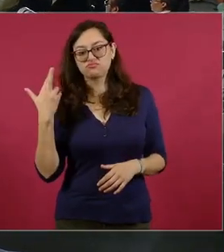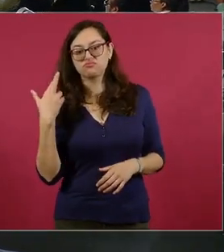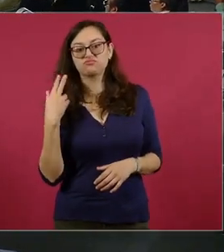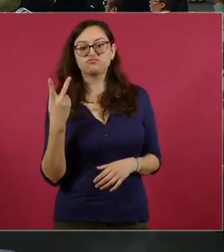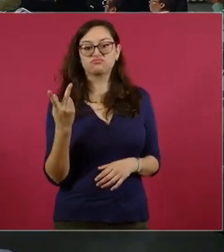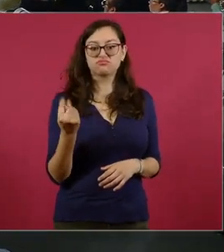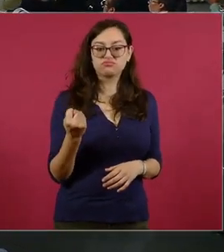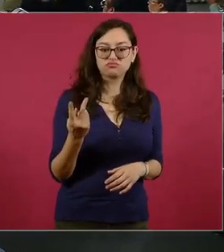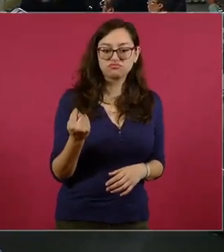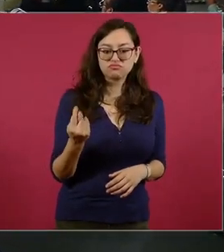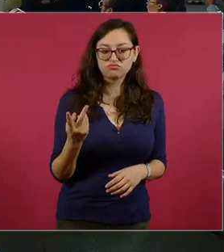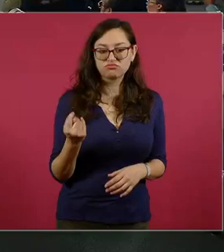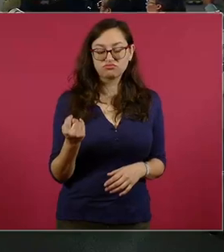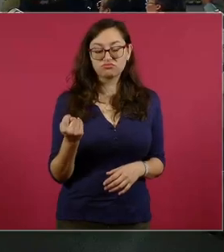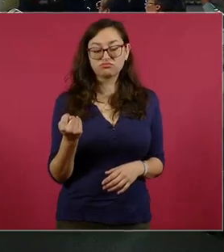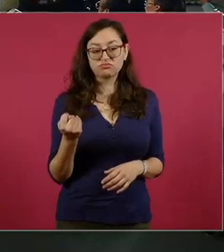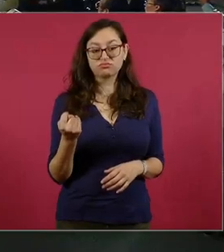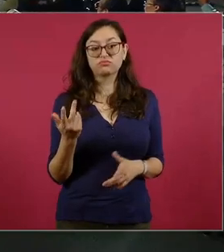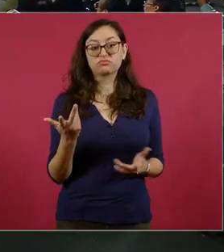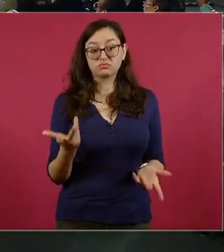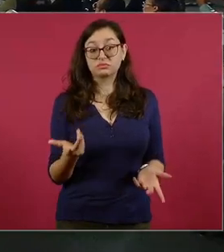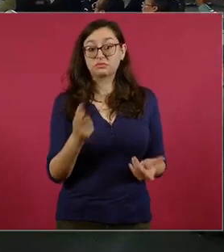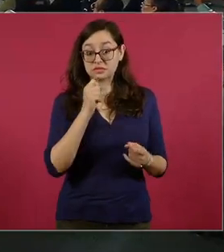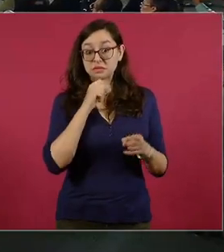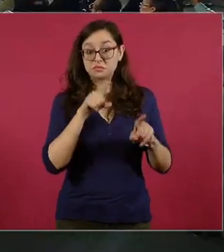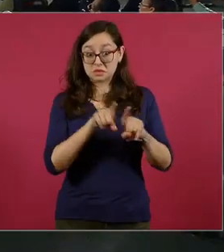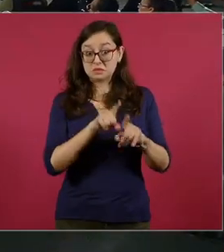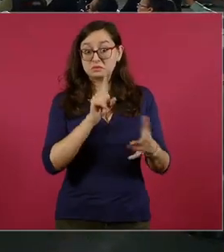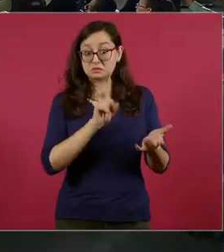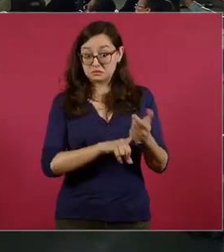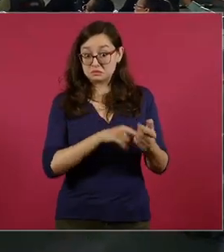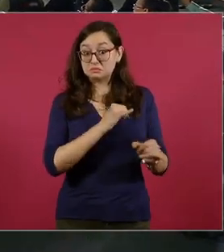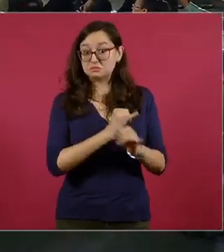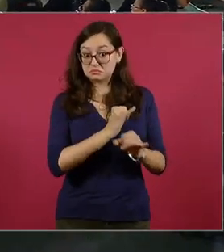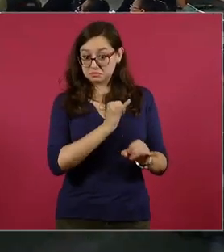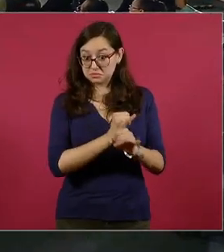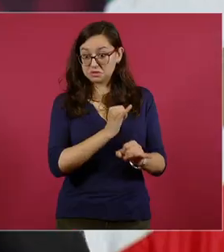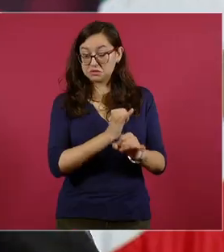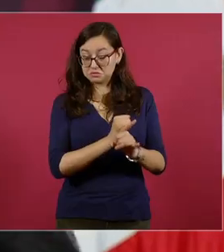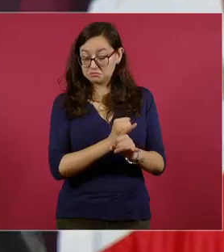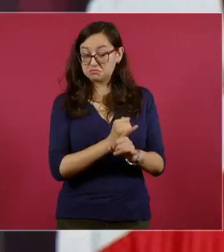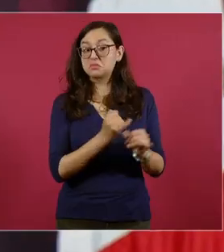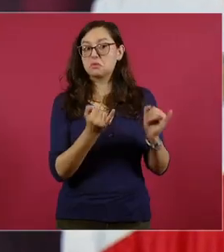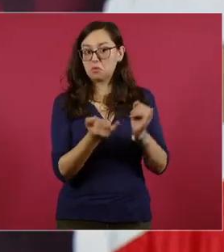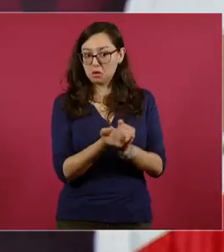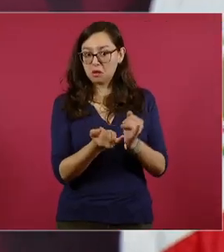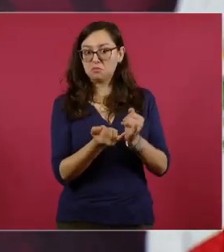televisión y también en las benditas redes sociales, porque